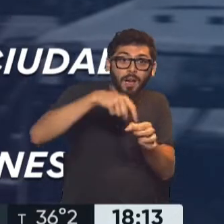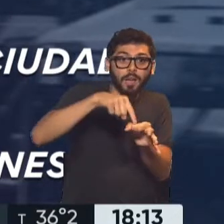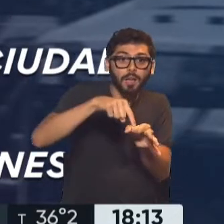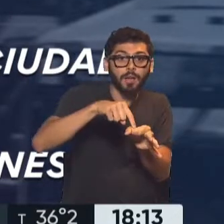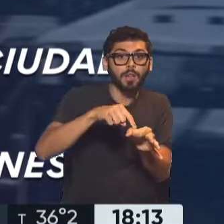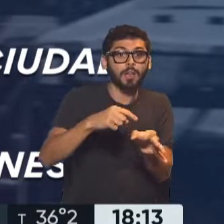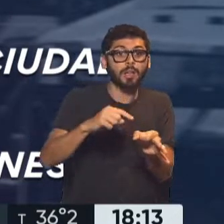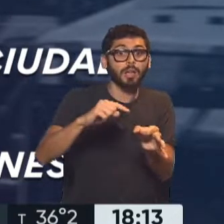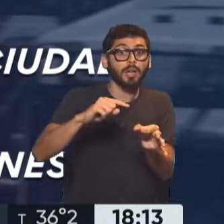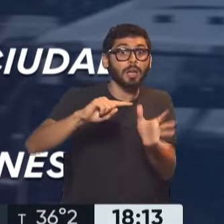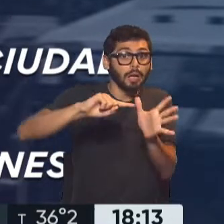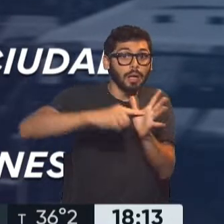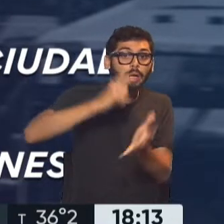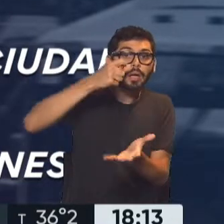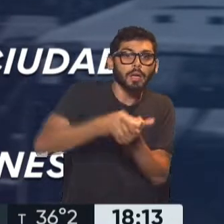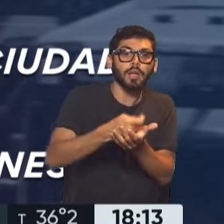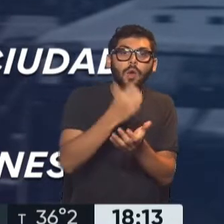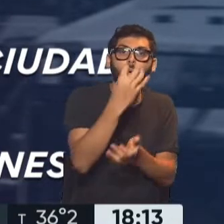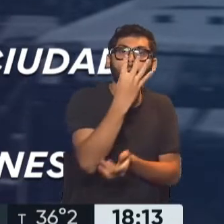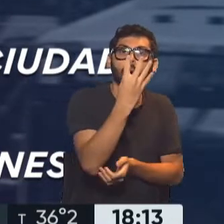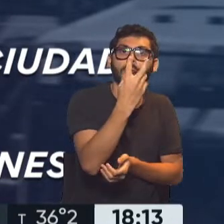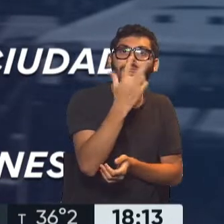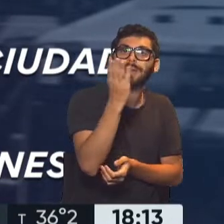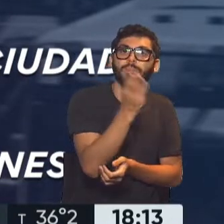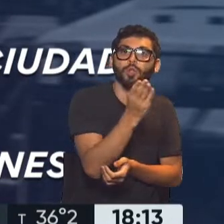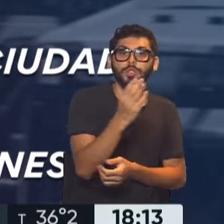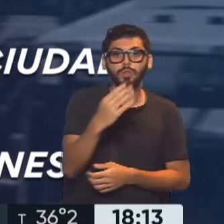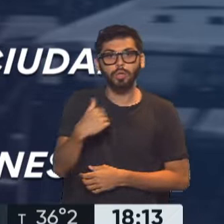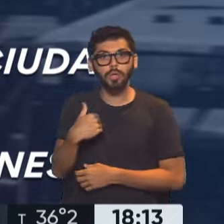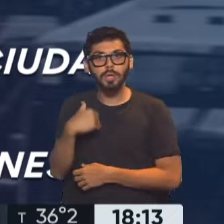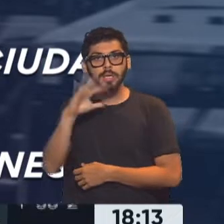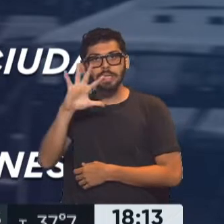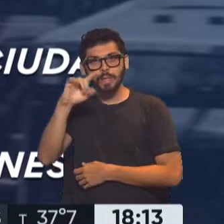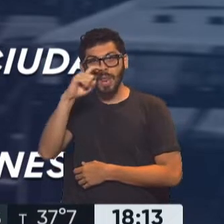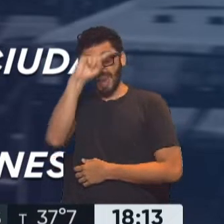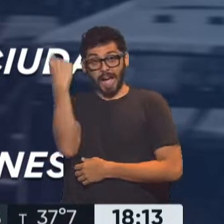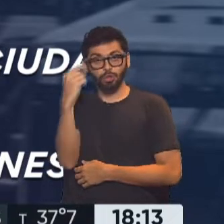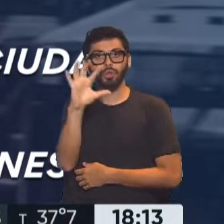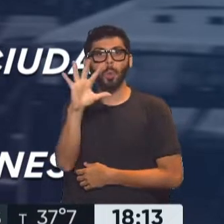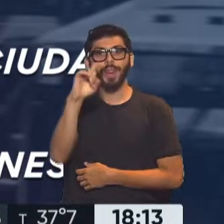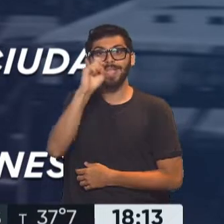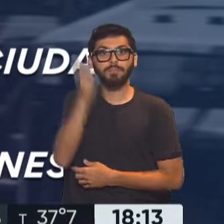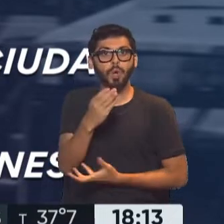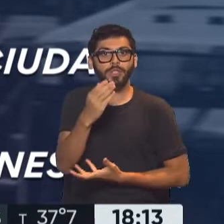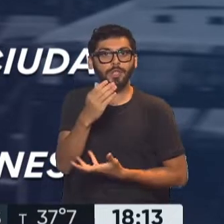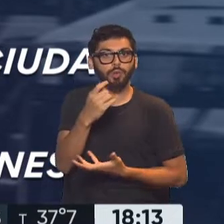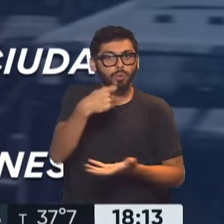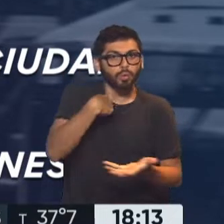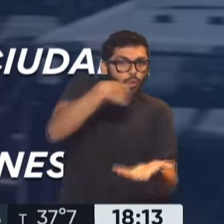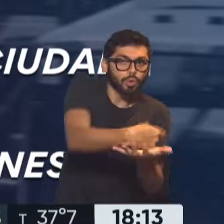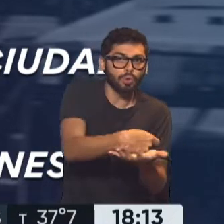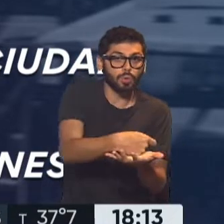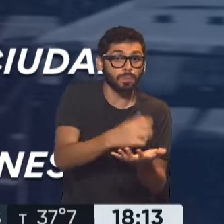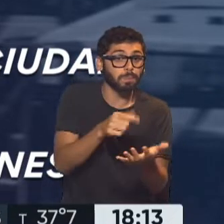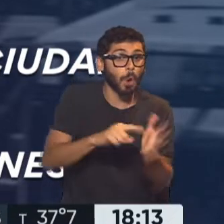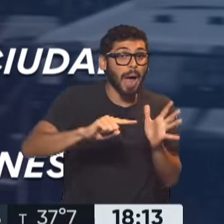paga la ciudad y el 57% paga la nación. Ese es el número a comparar. La ciudad paga el 43% de